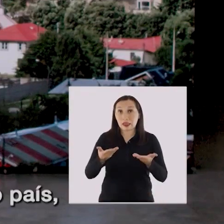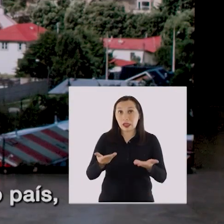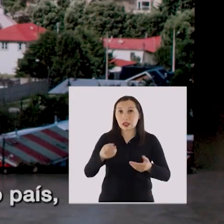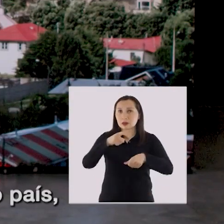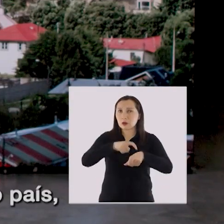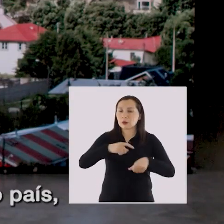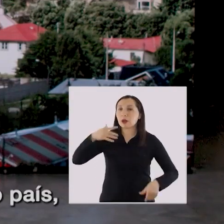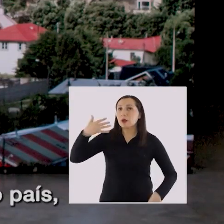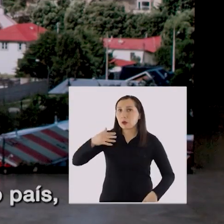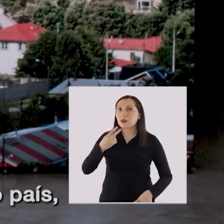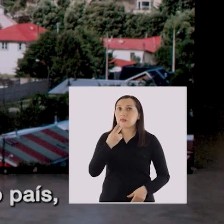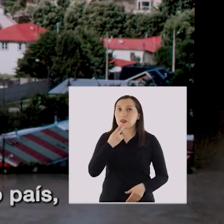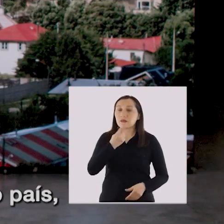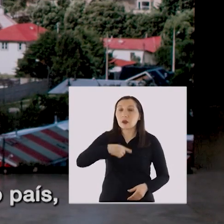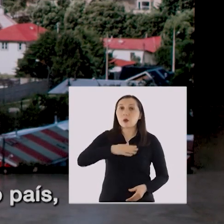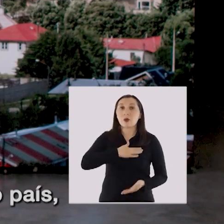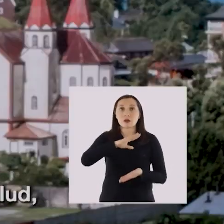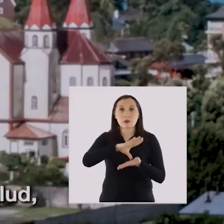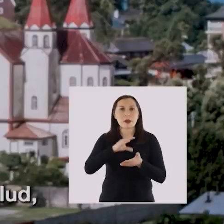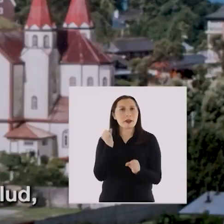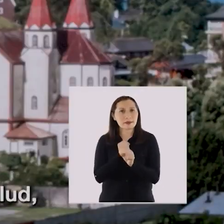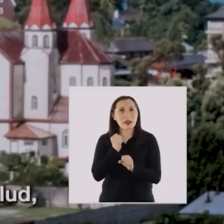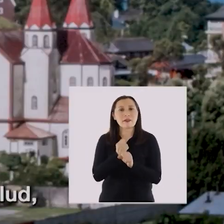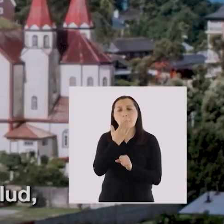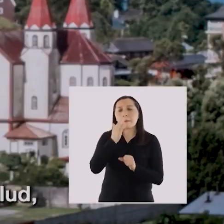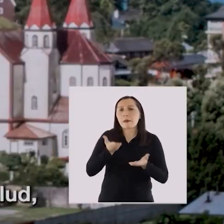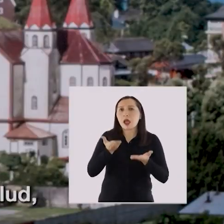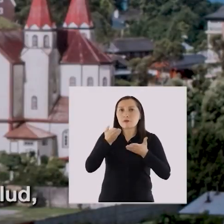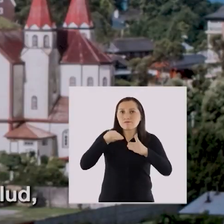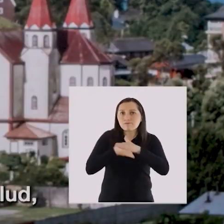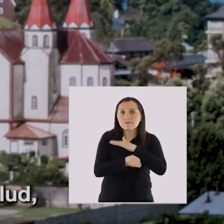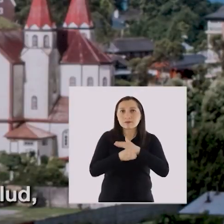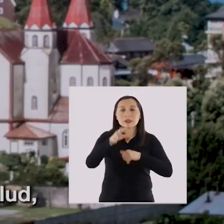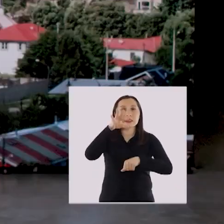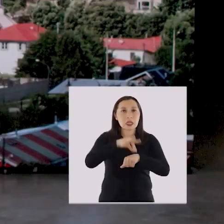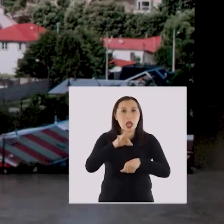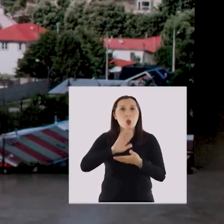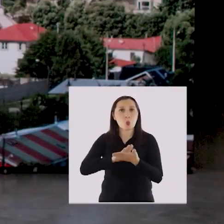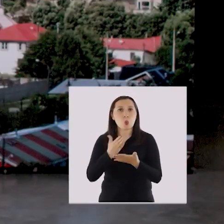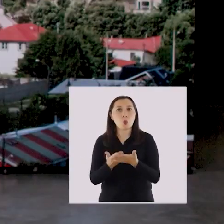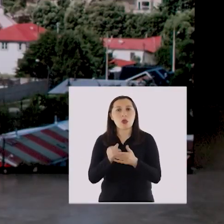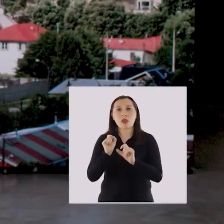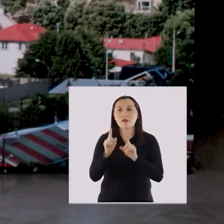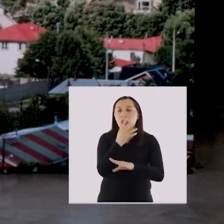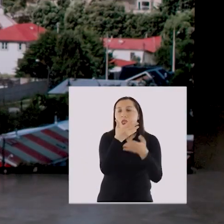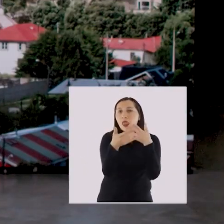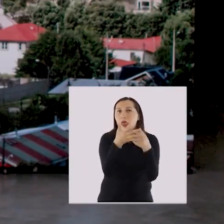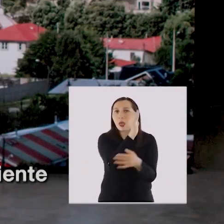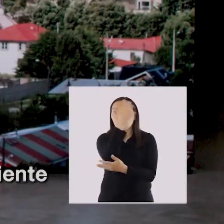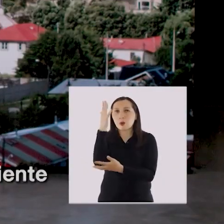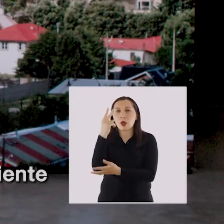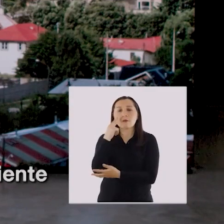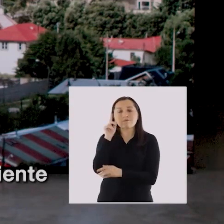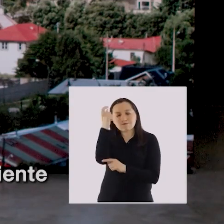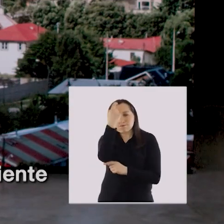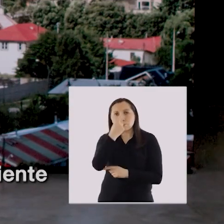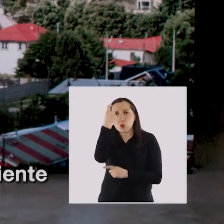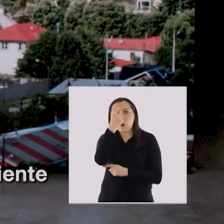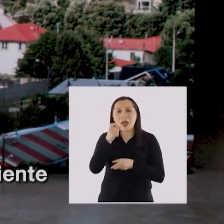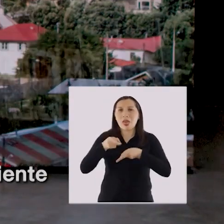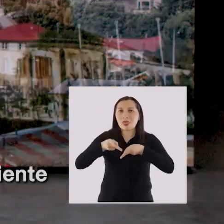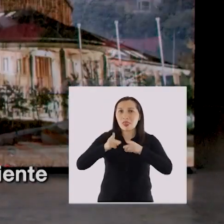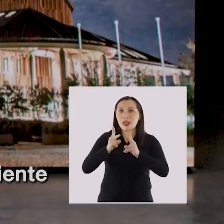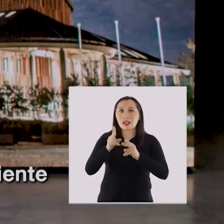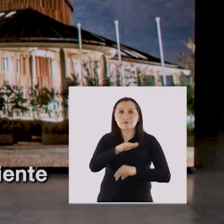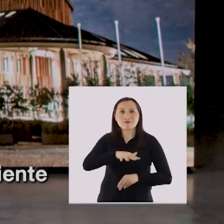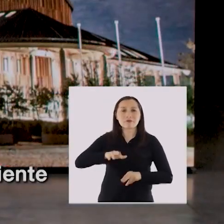En este momento crucial que vive nuestro país, trabajaré para mejorar el acceso a la salud, defenderé nuestro medio ambiente, velaré por nuestros